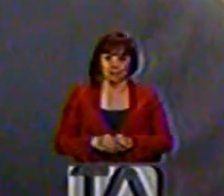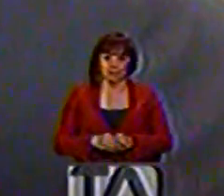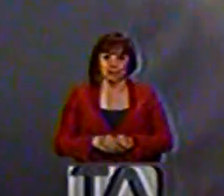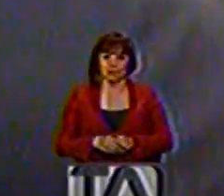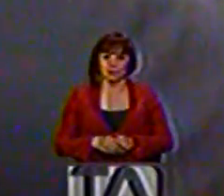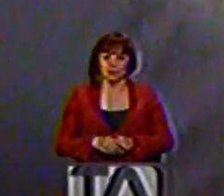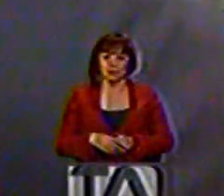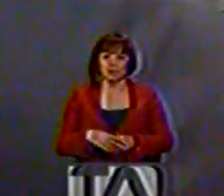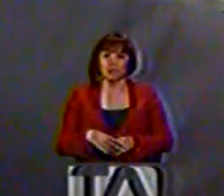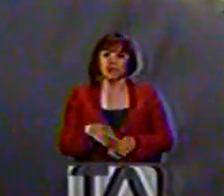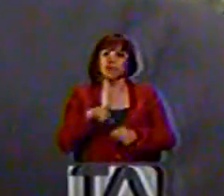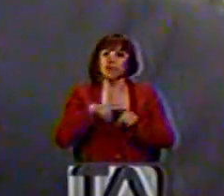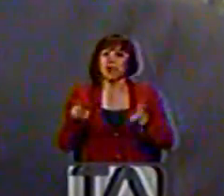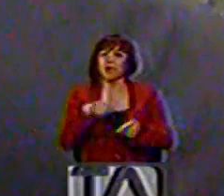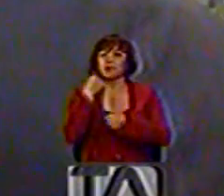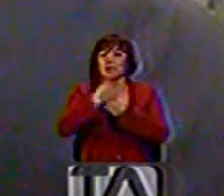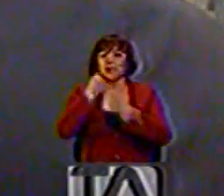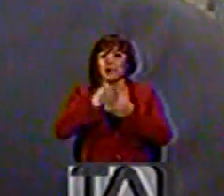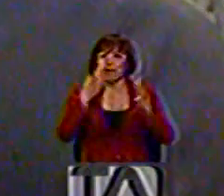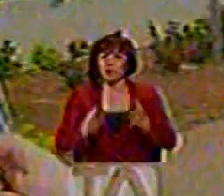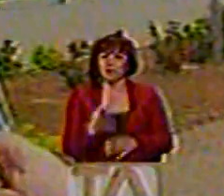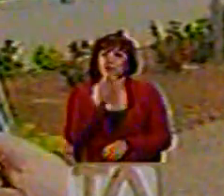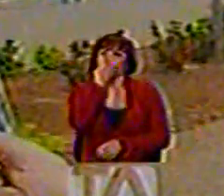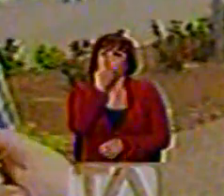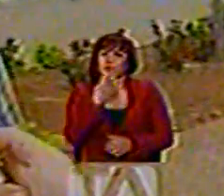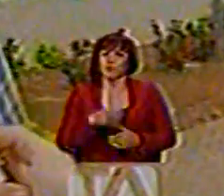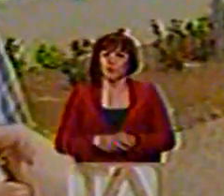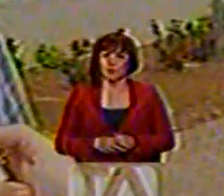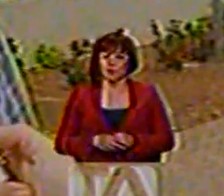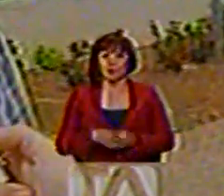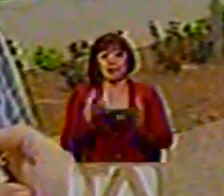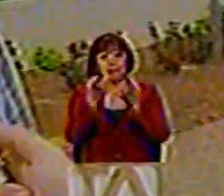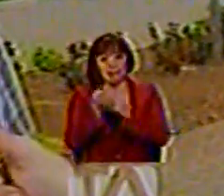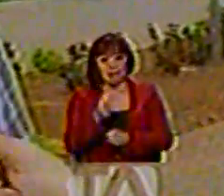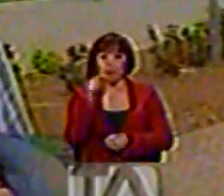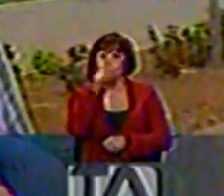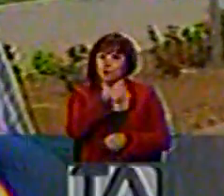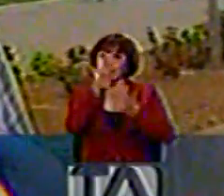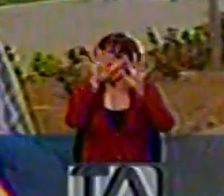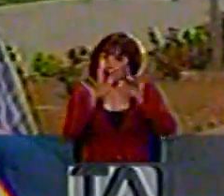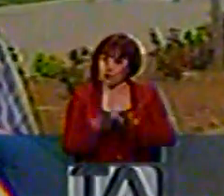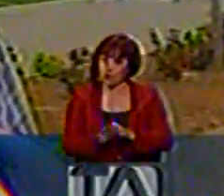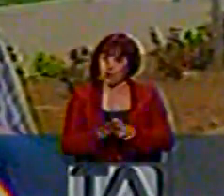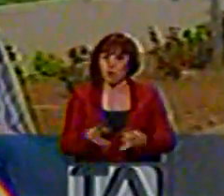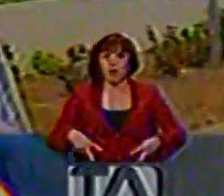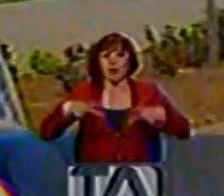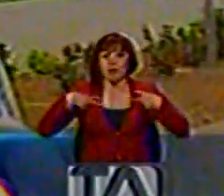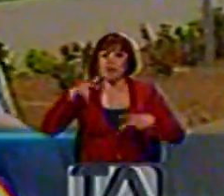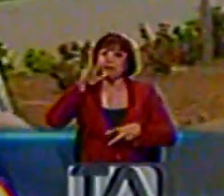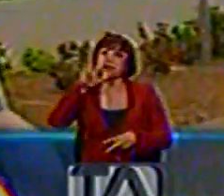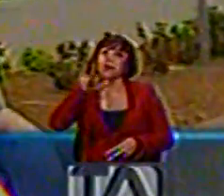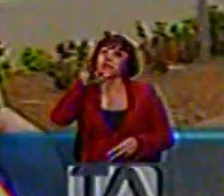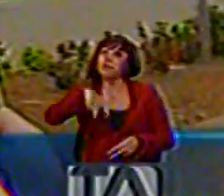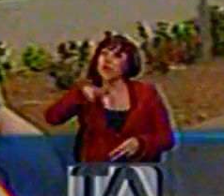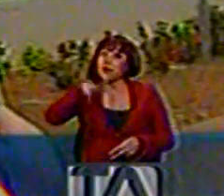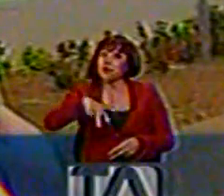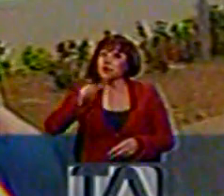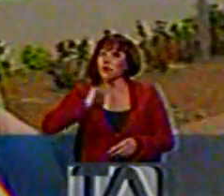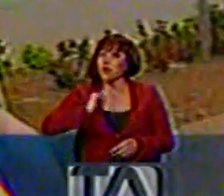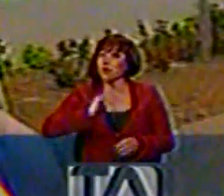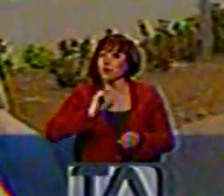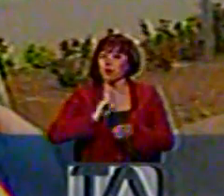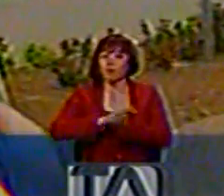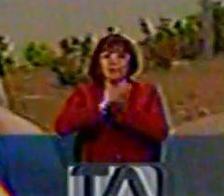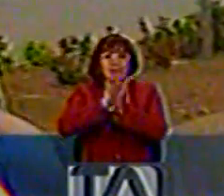Comunicación generaron el rechazo de varios trabajadores. Quisiera que el señor Michelena viviera sin 3 meses de sueldo y que